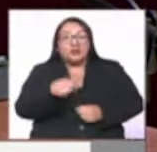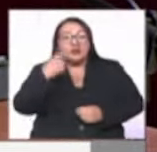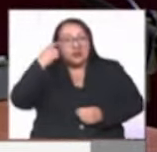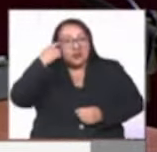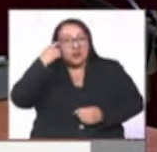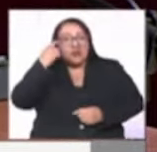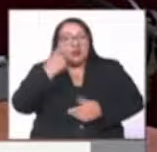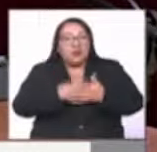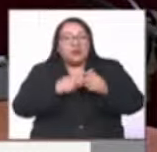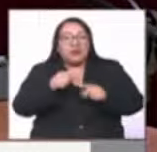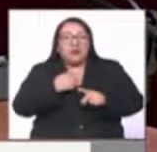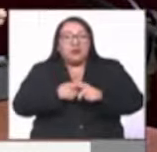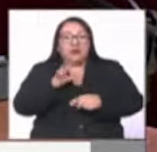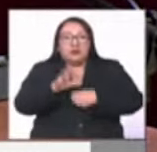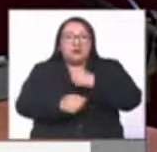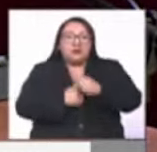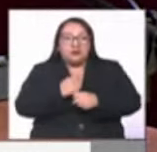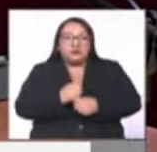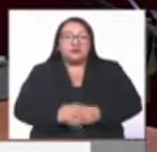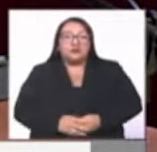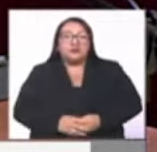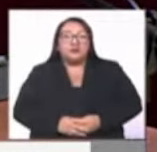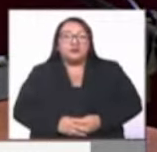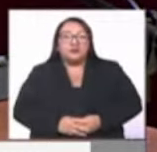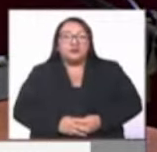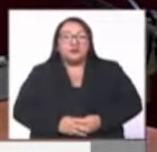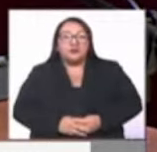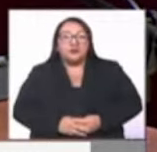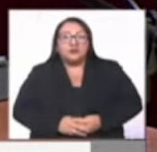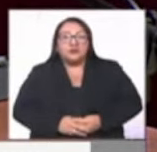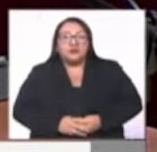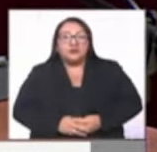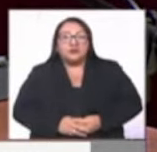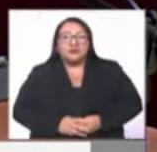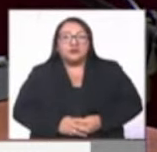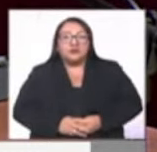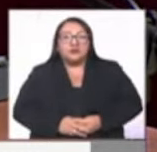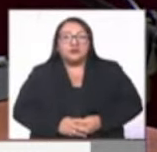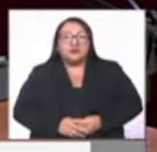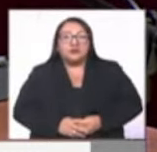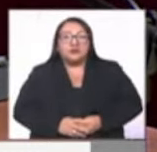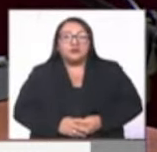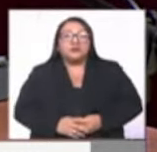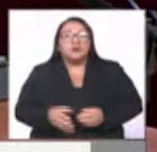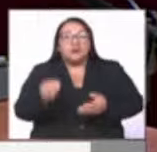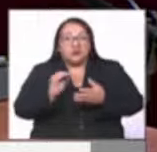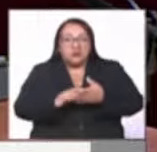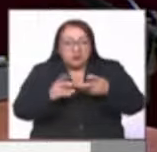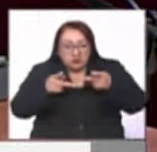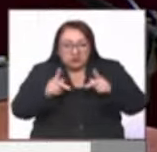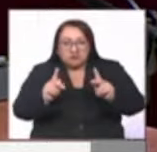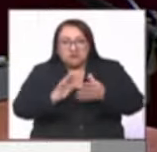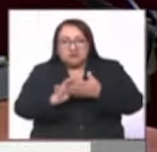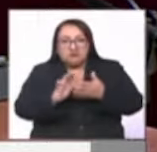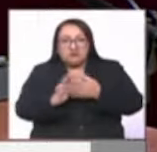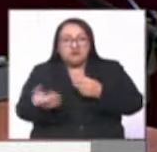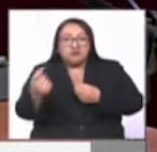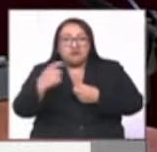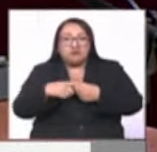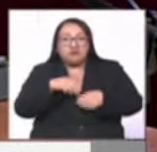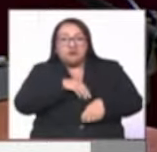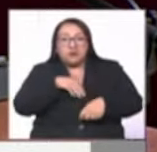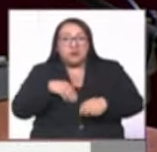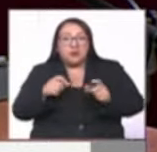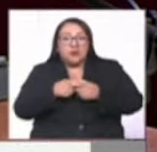que era por 5 años y no solo eso si me permite un audio además el integrante de la